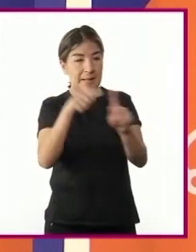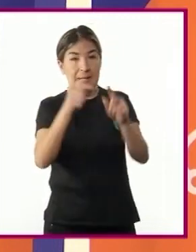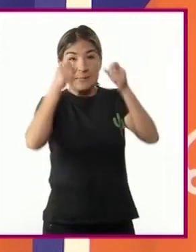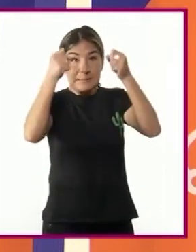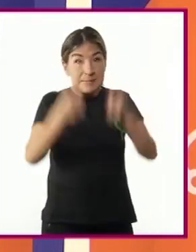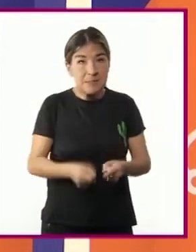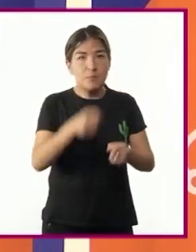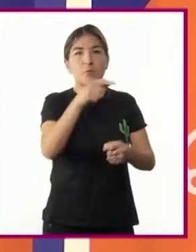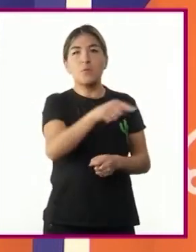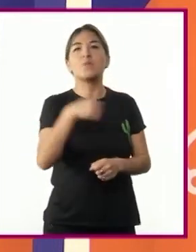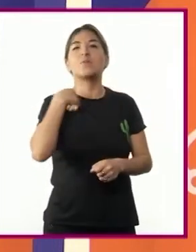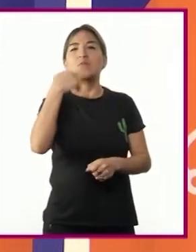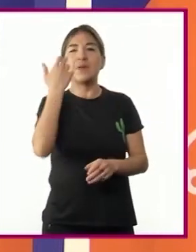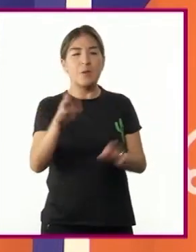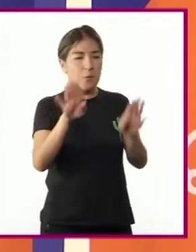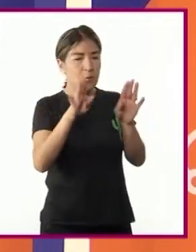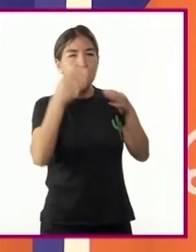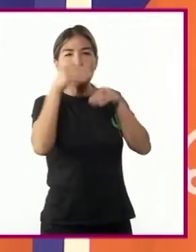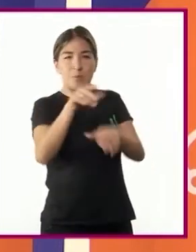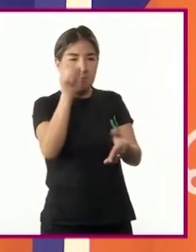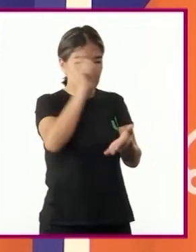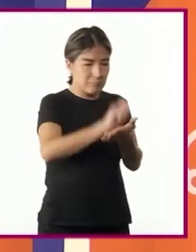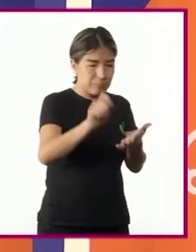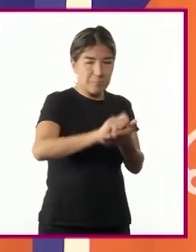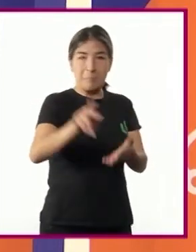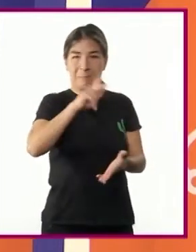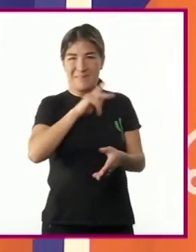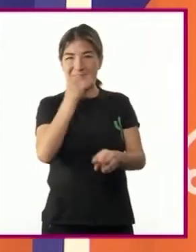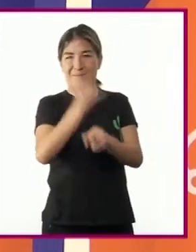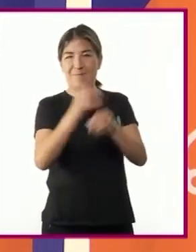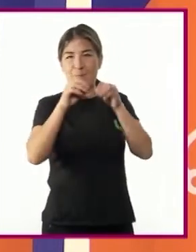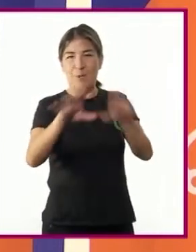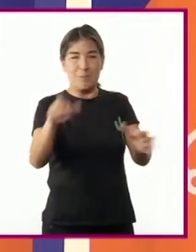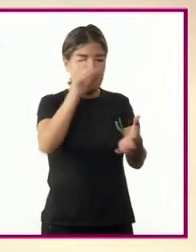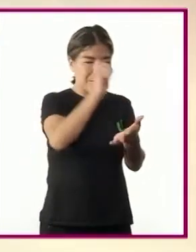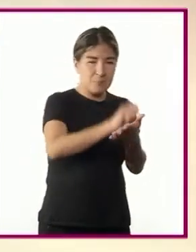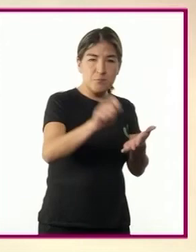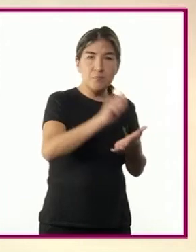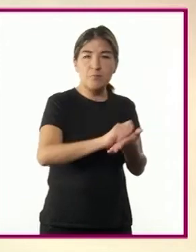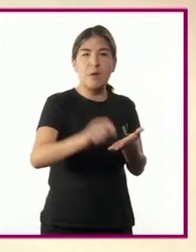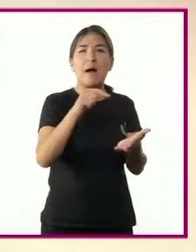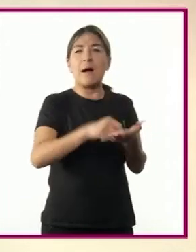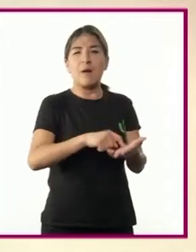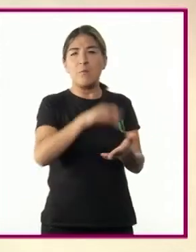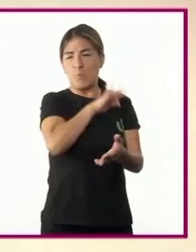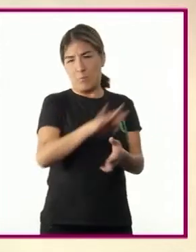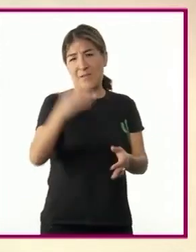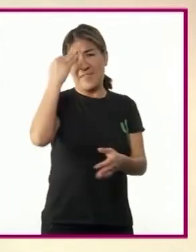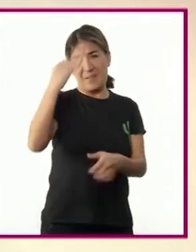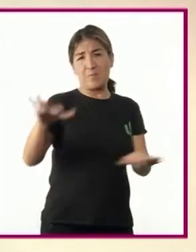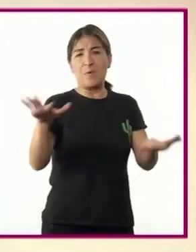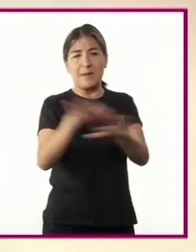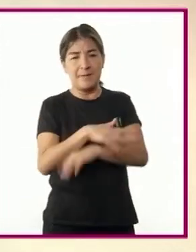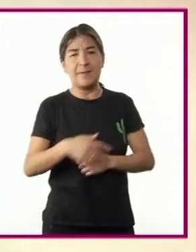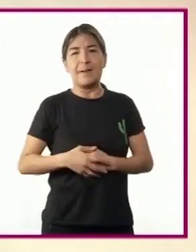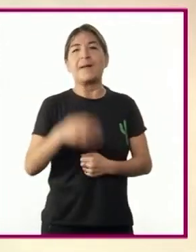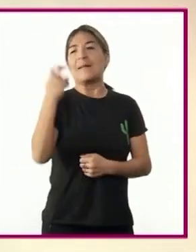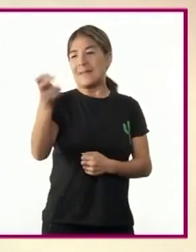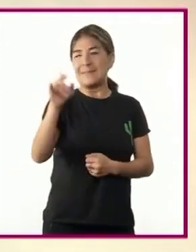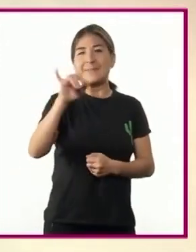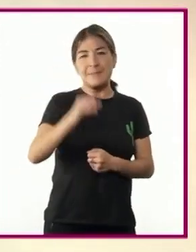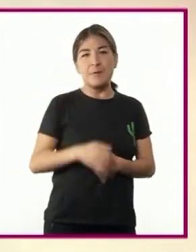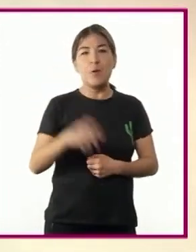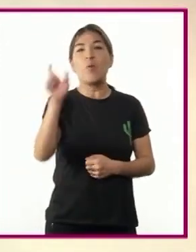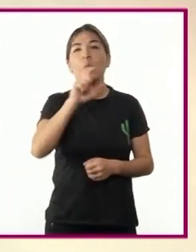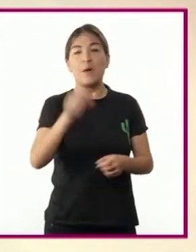tenga sobre lo que quiero escribir en mi informe, puedo variar los tiempos. Precisamente,